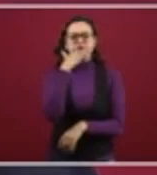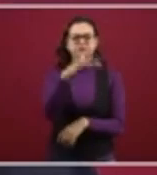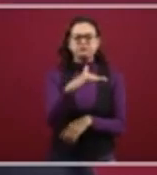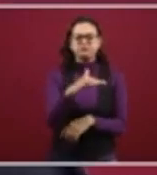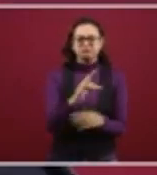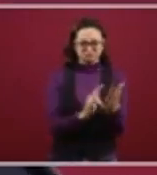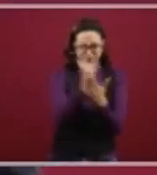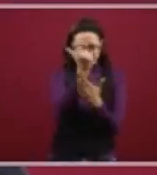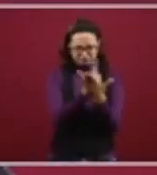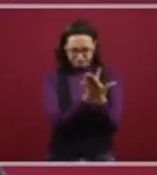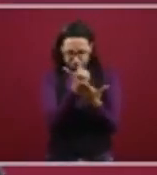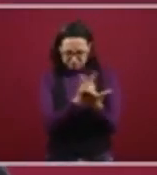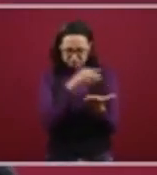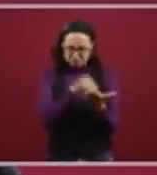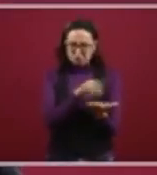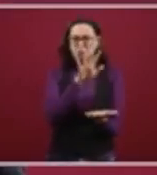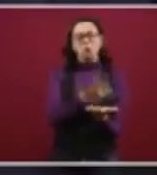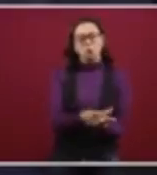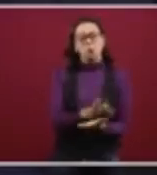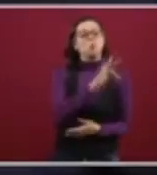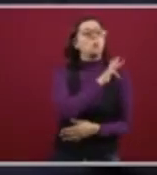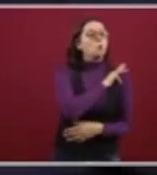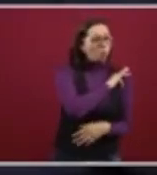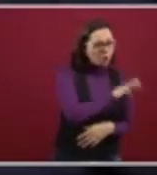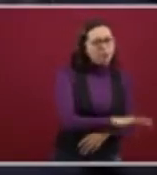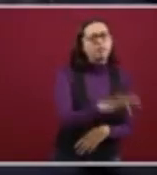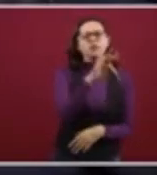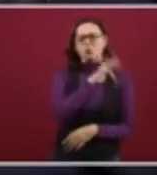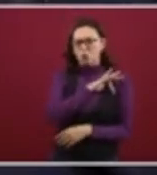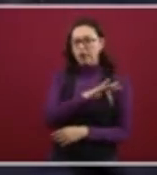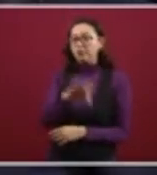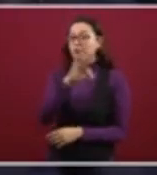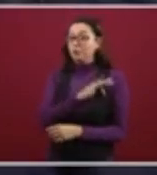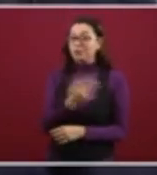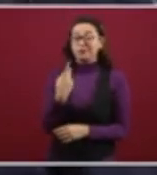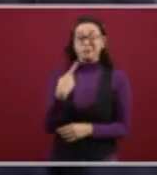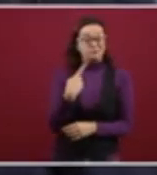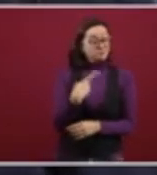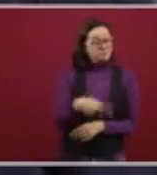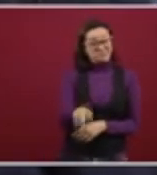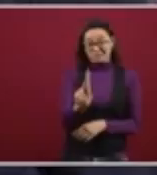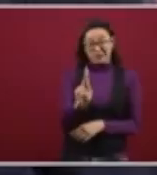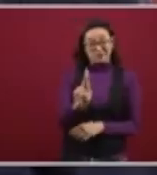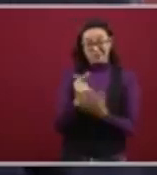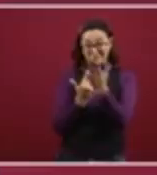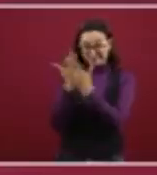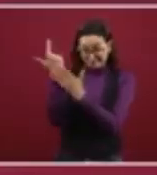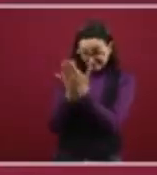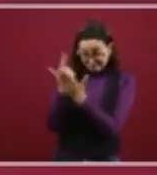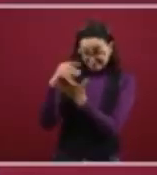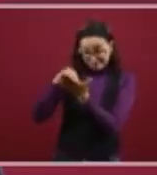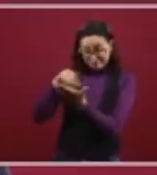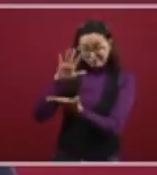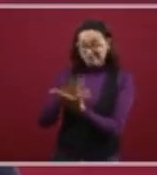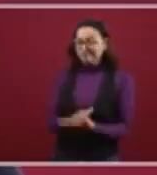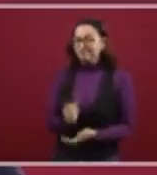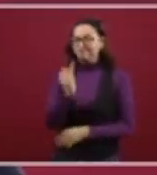Entonces, todo eso es medible, pero no se puede medir o no se ha hecho un